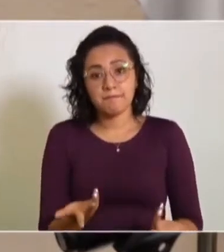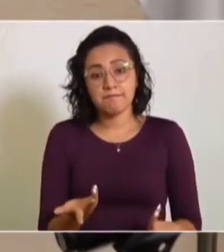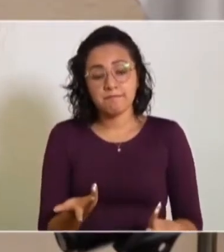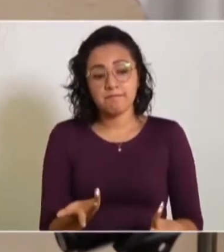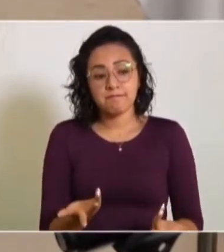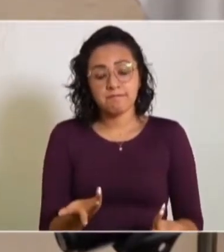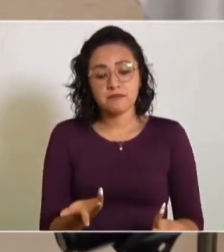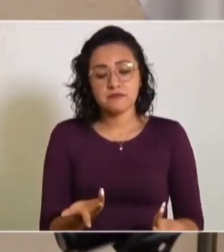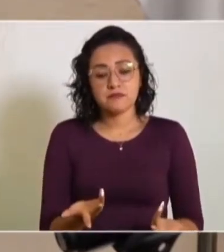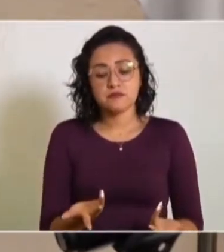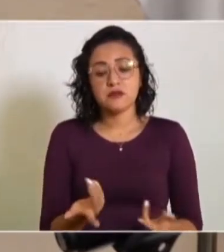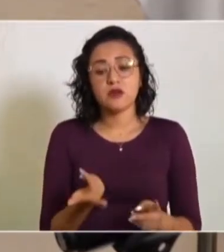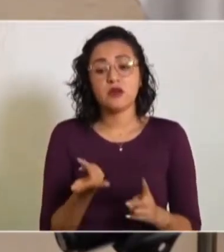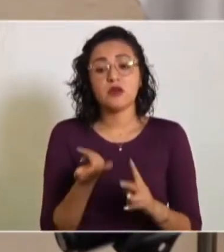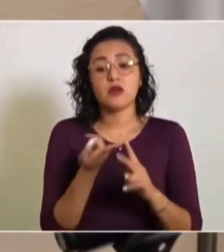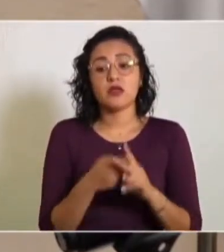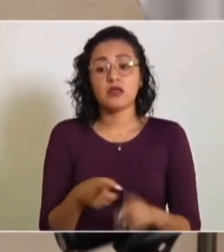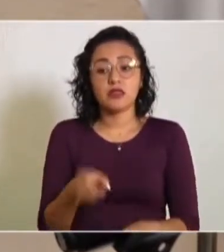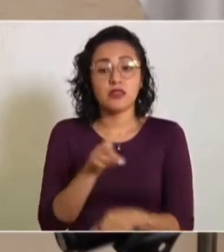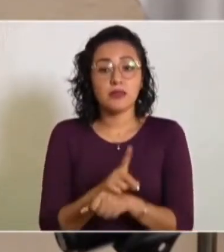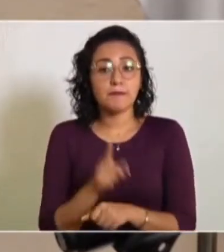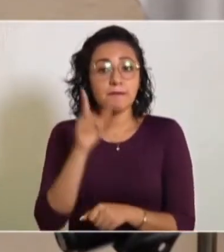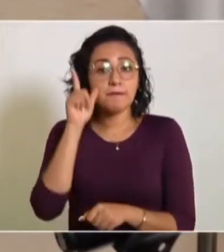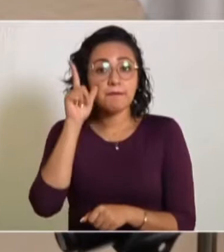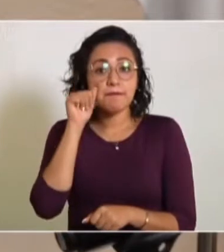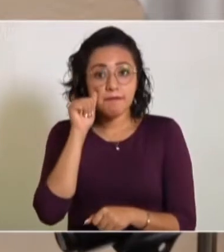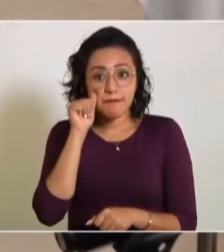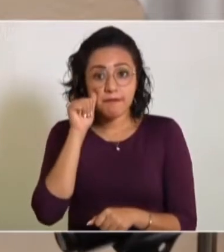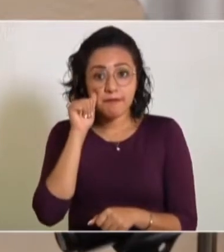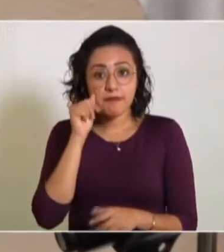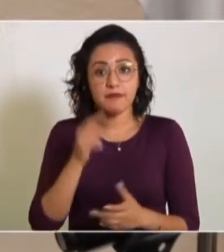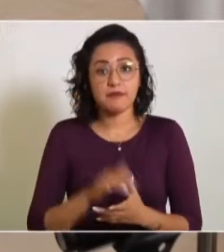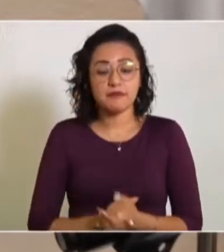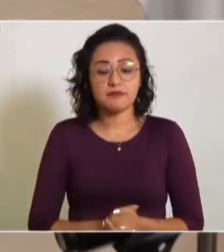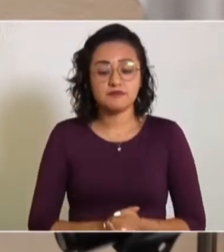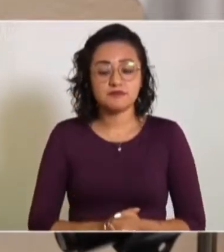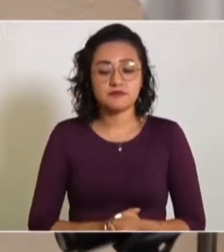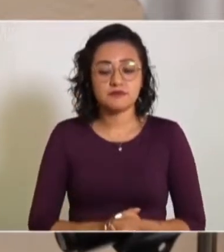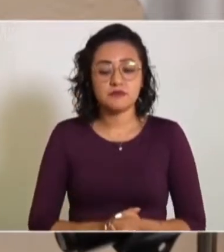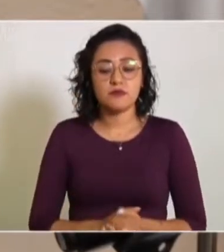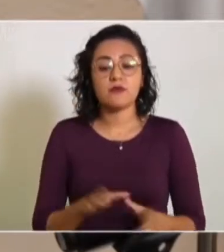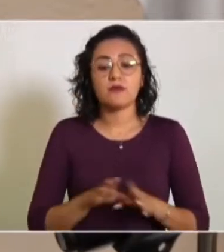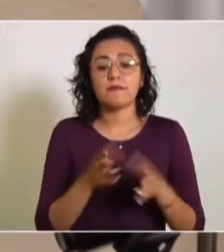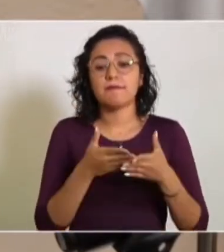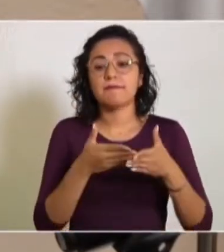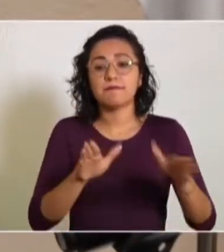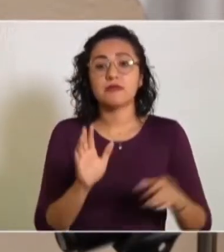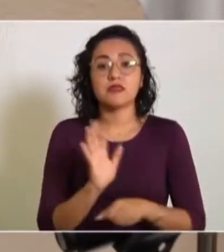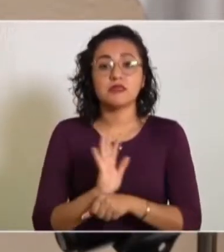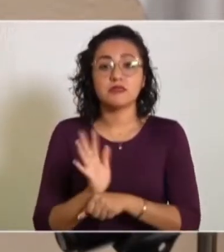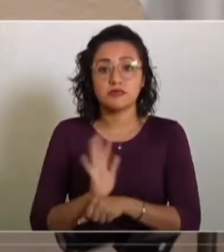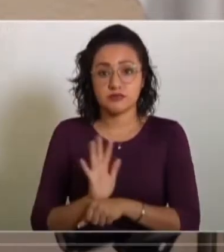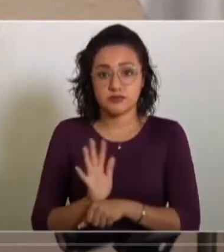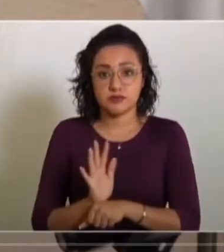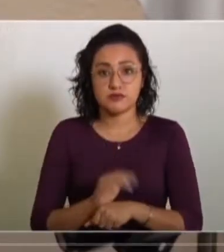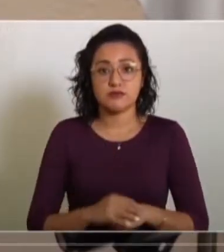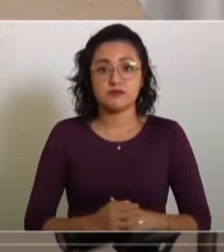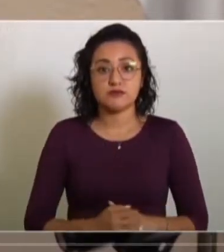a partir del día de mañana la apertura de cines